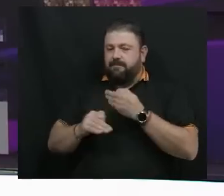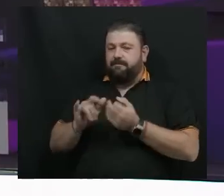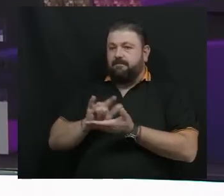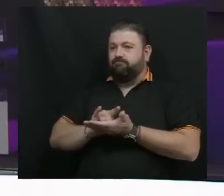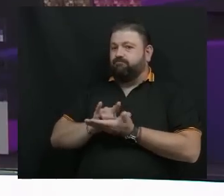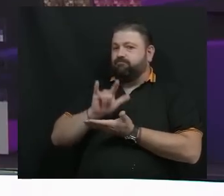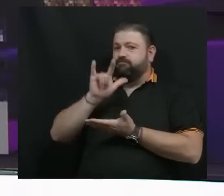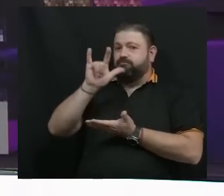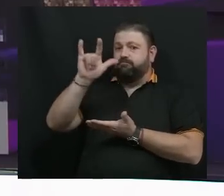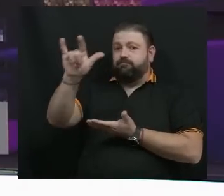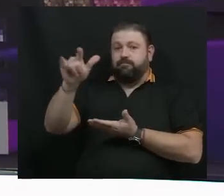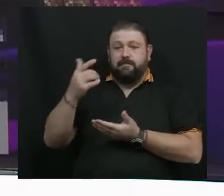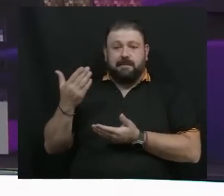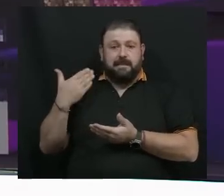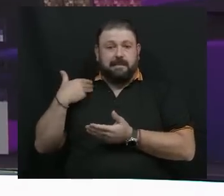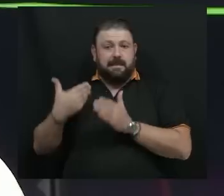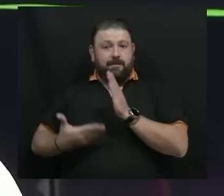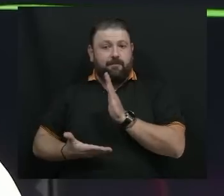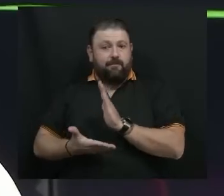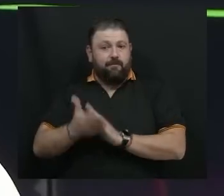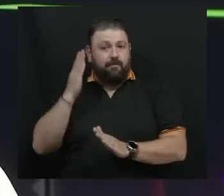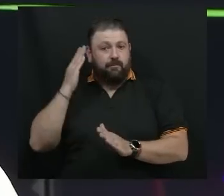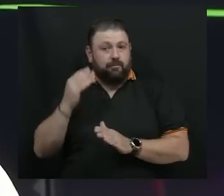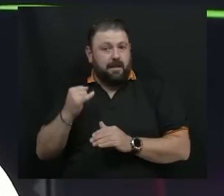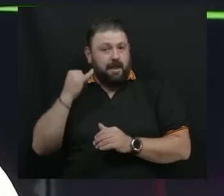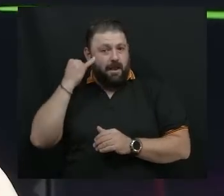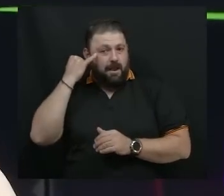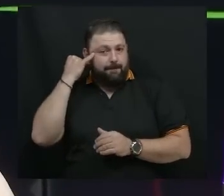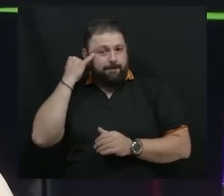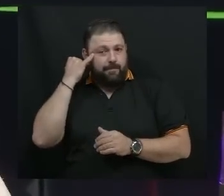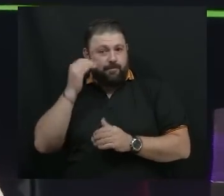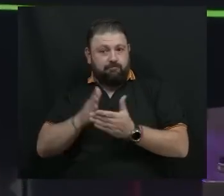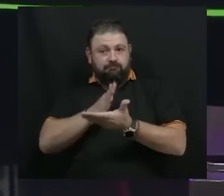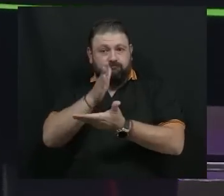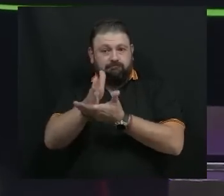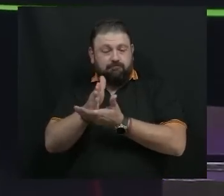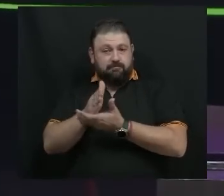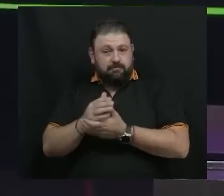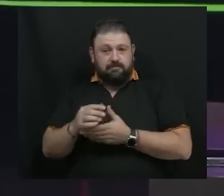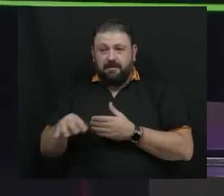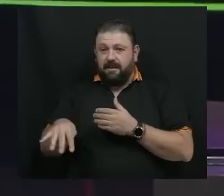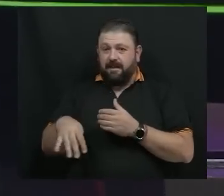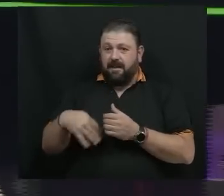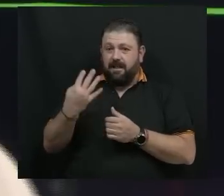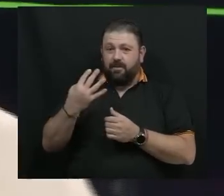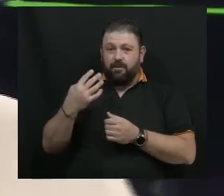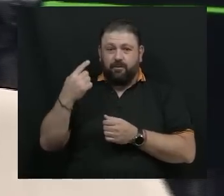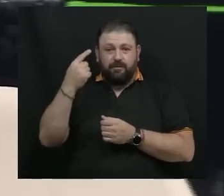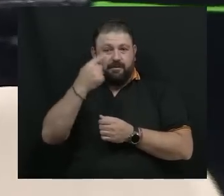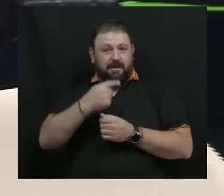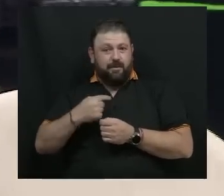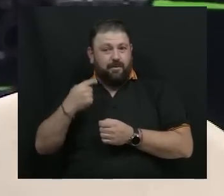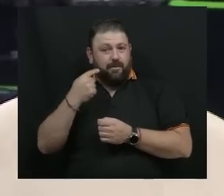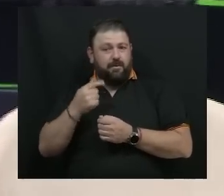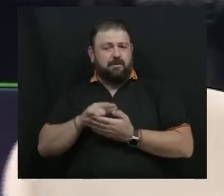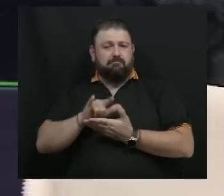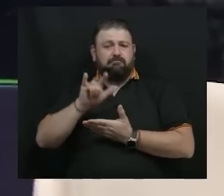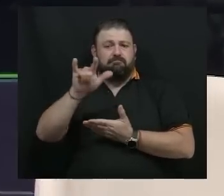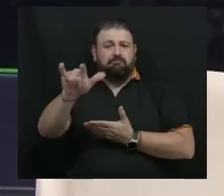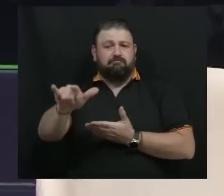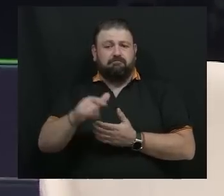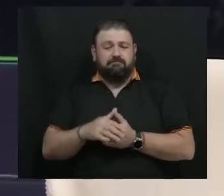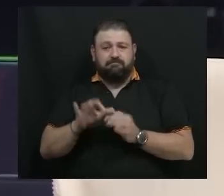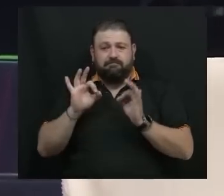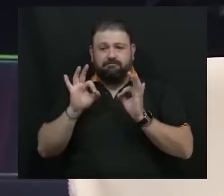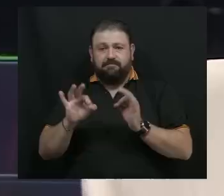vuelo, pero si hubiera sido hace muchos años que solo era en barco, pues eran muchos meses de viaje. O sea, gracias a la tecnología es que tenemos un producto